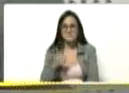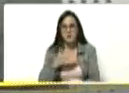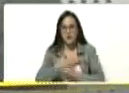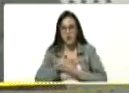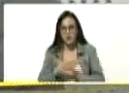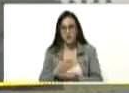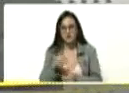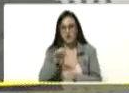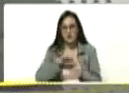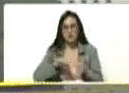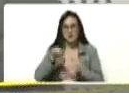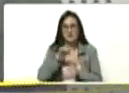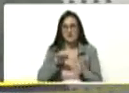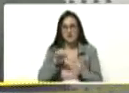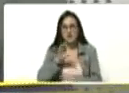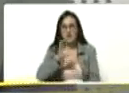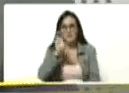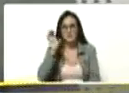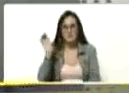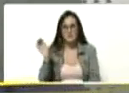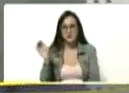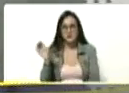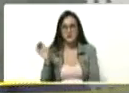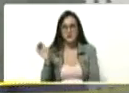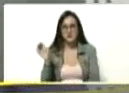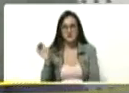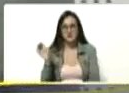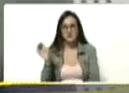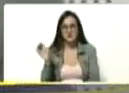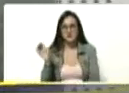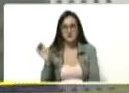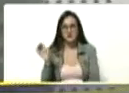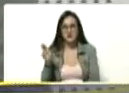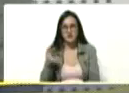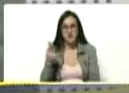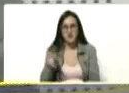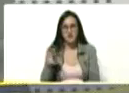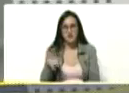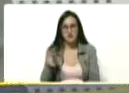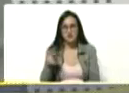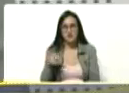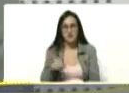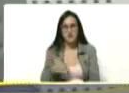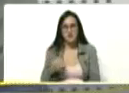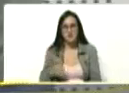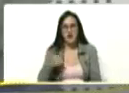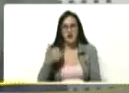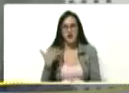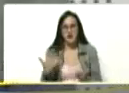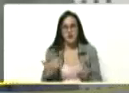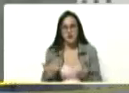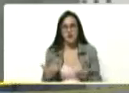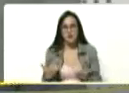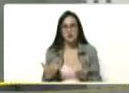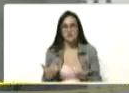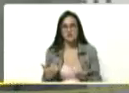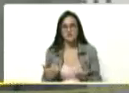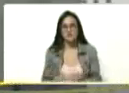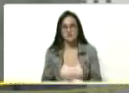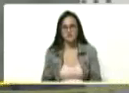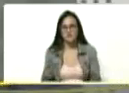colaboración y cooperación entre las naciones, has never been greater, nunca ha sido más mayor que ahora. On the heels